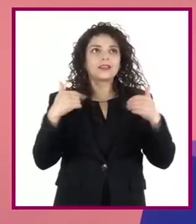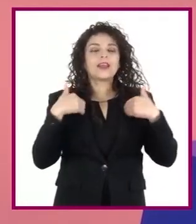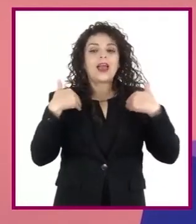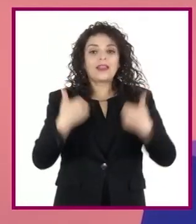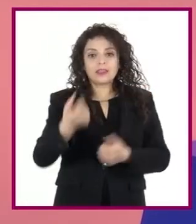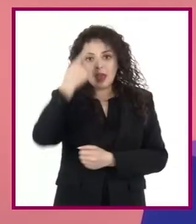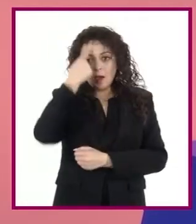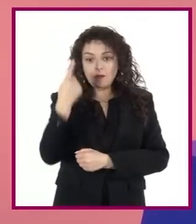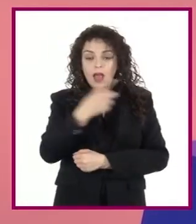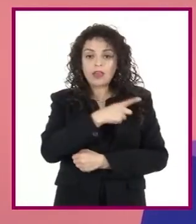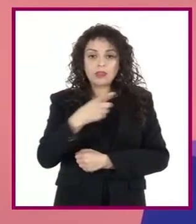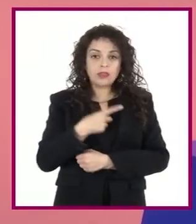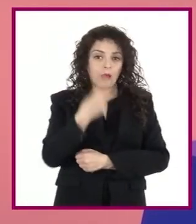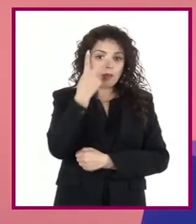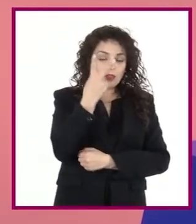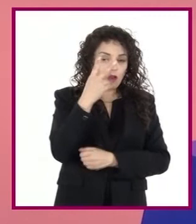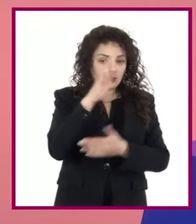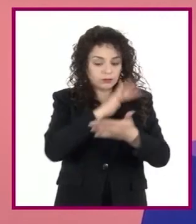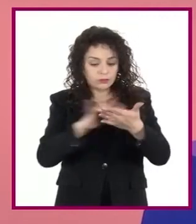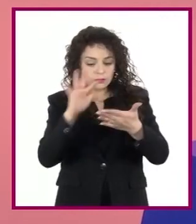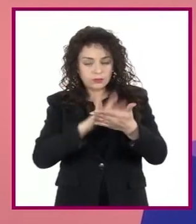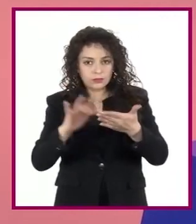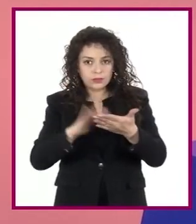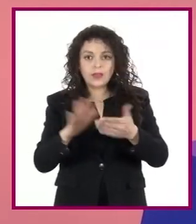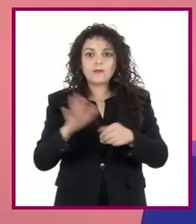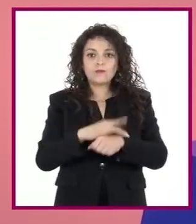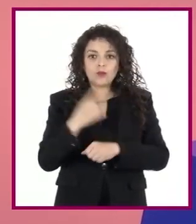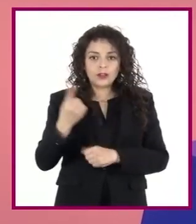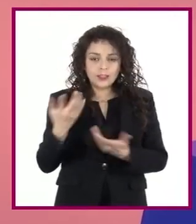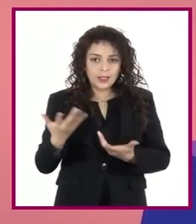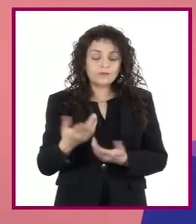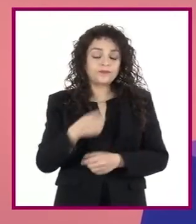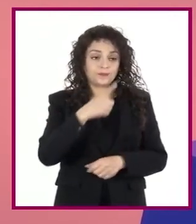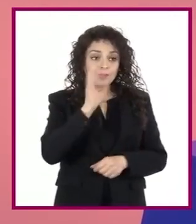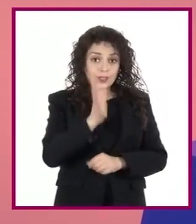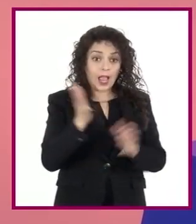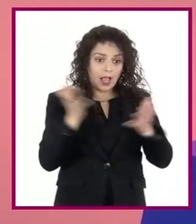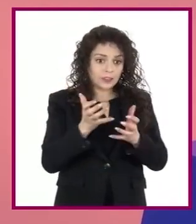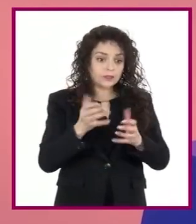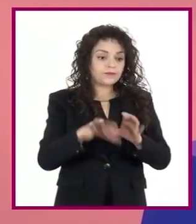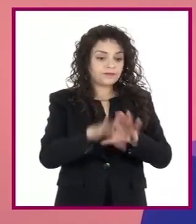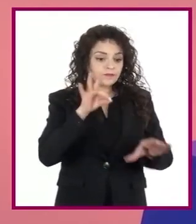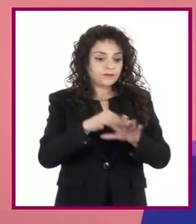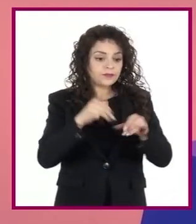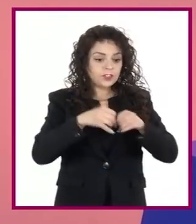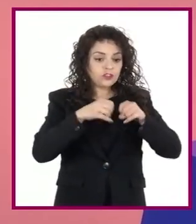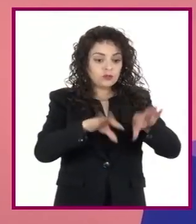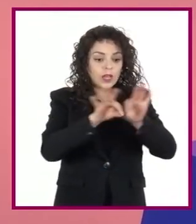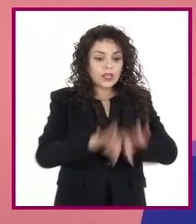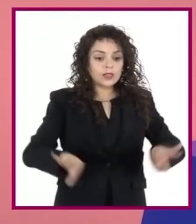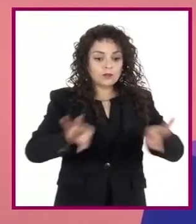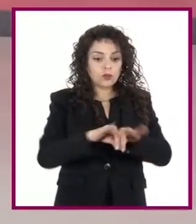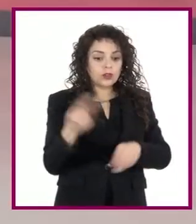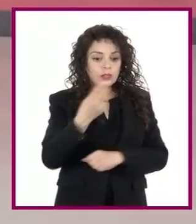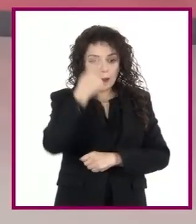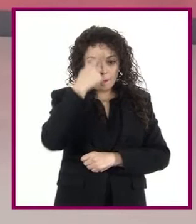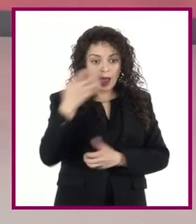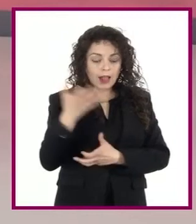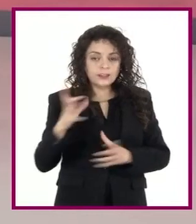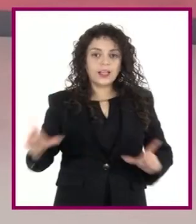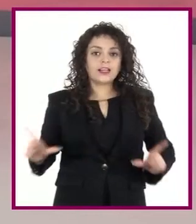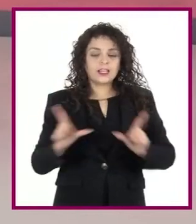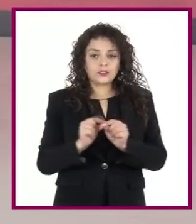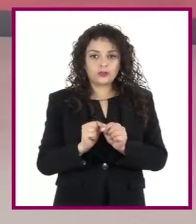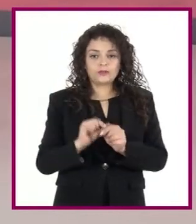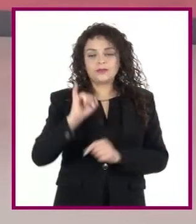estas dos lecturas. Al hacerlo, recabamos información importante y necesaria para elaborar nuestro resumen. Así